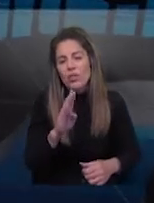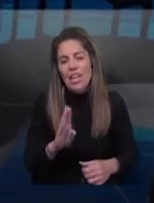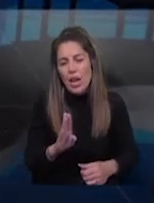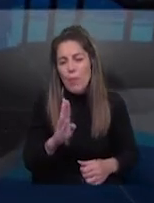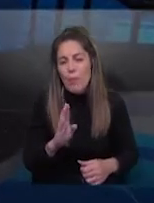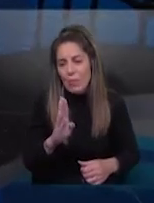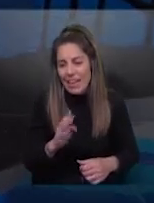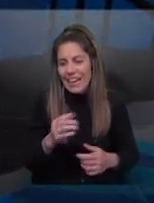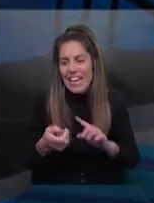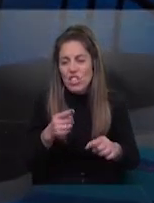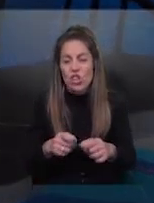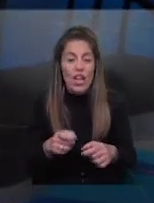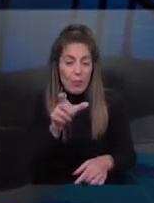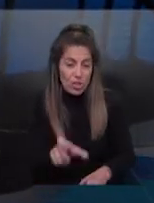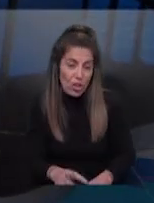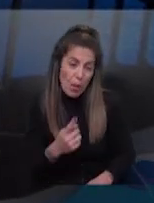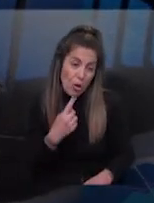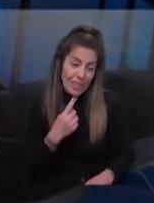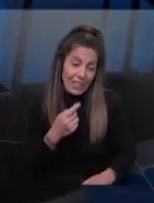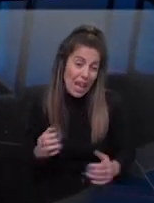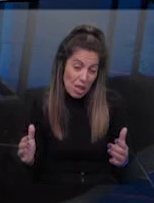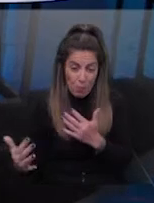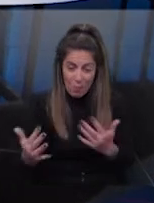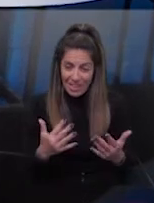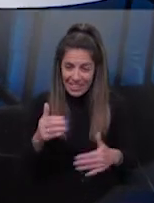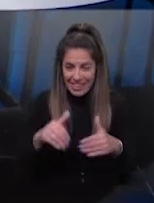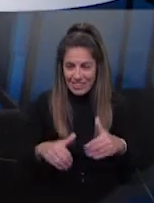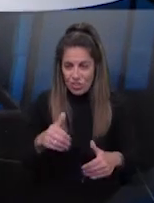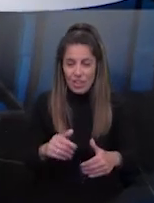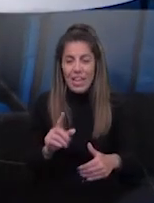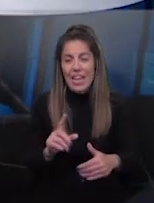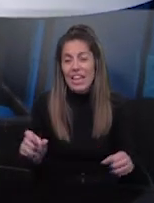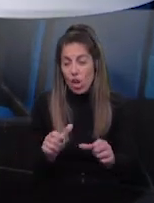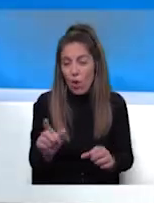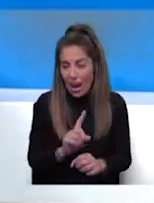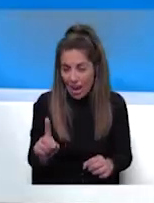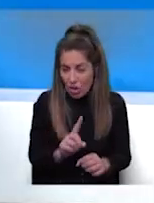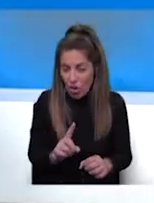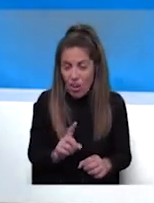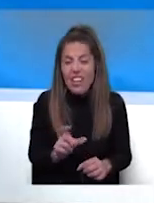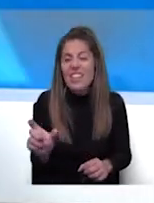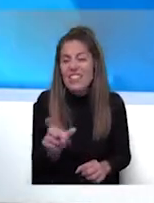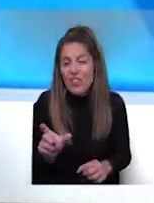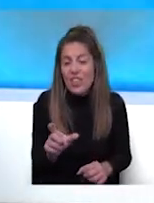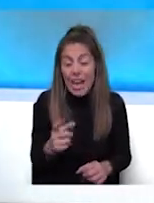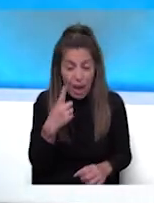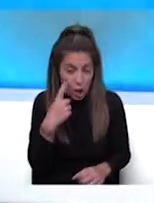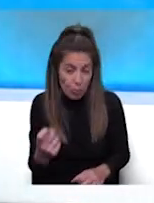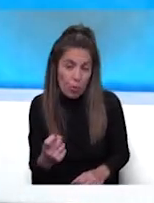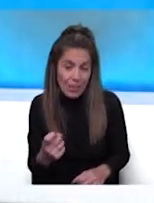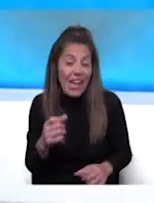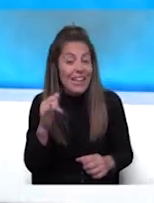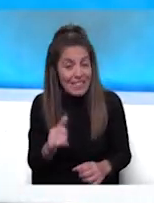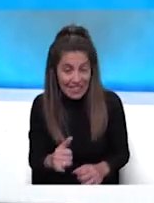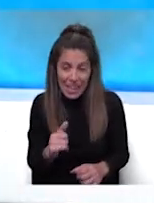políticos tiene impacto en las elecciones. ¿Quiere decir que no lo haga? No, quiere decir que lo tome en cuenta y que si hay